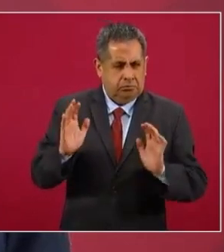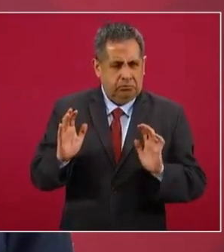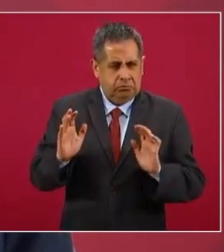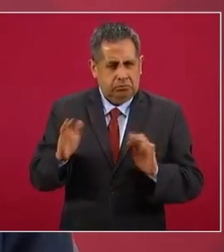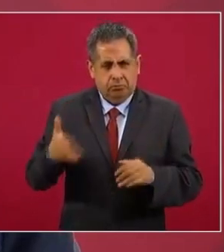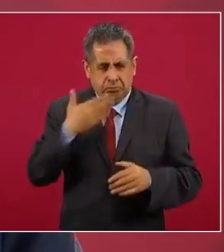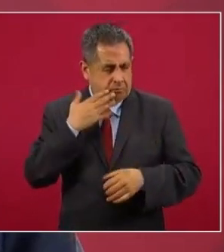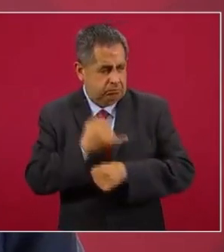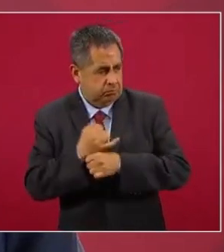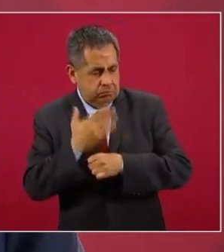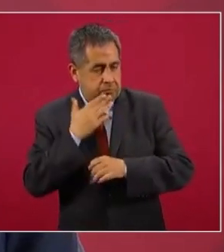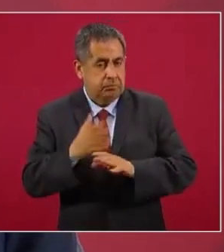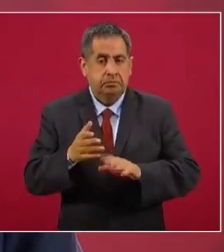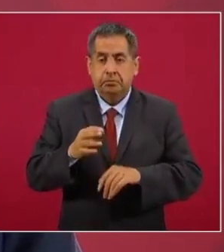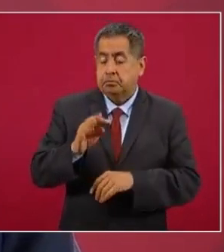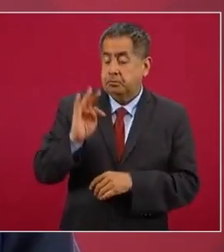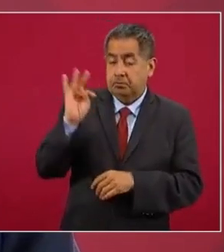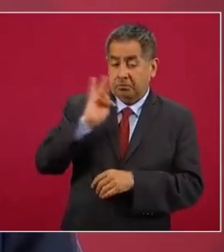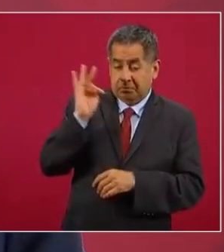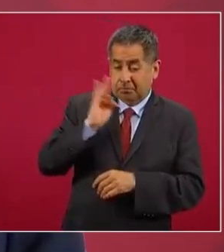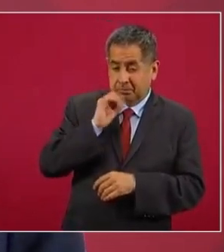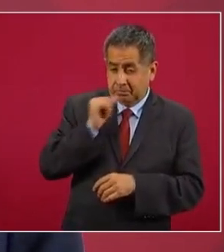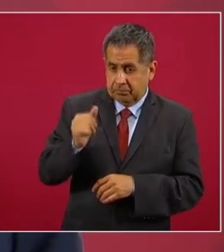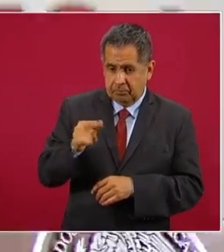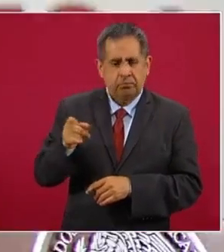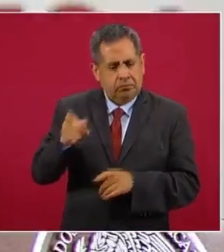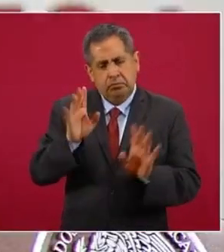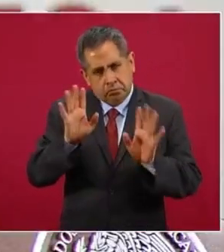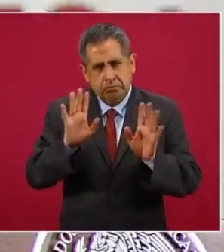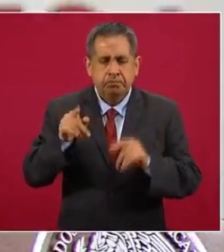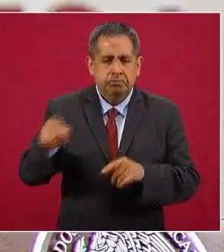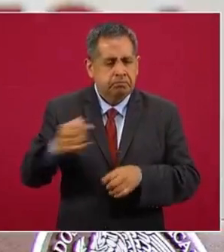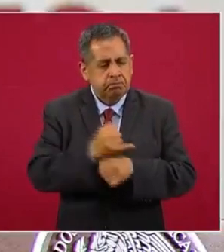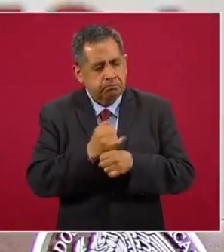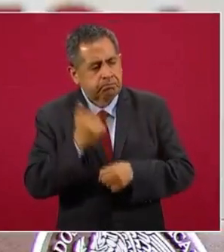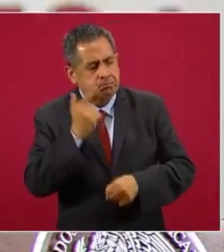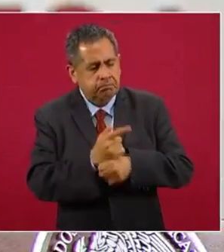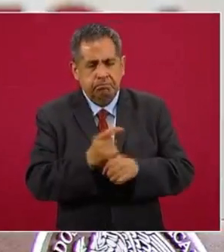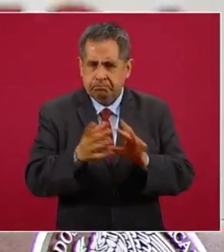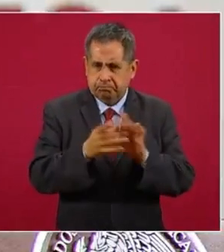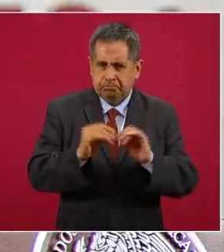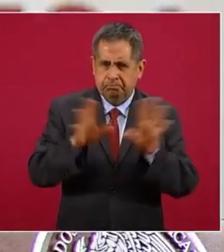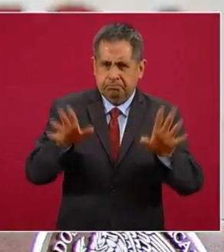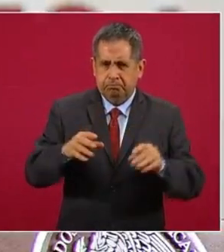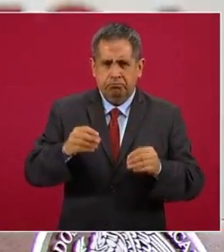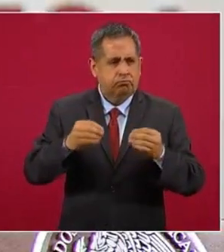ser eficaz y que haya una actuación,